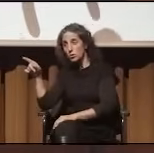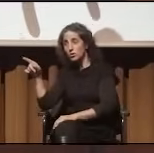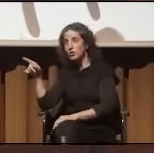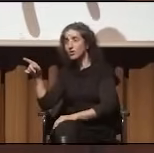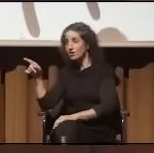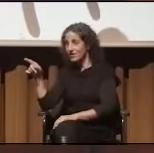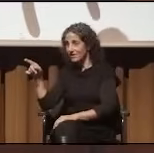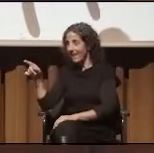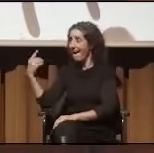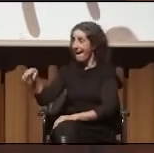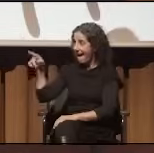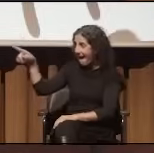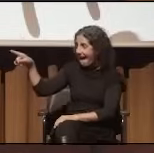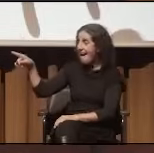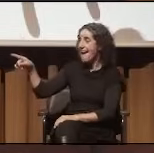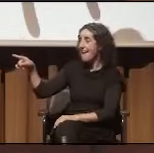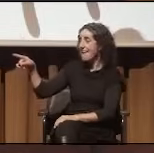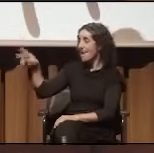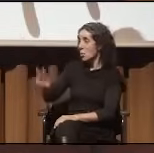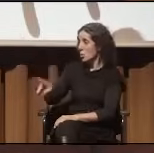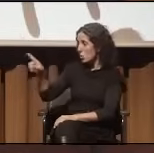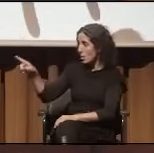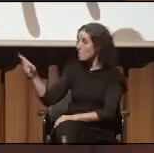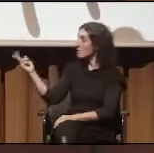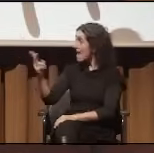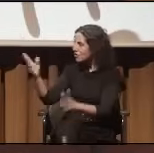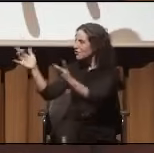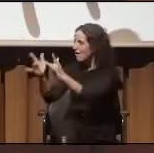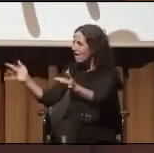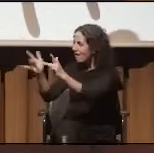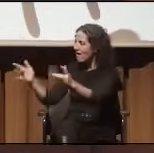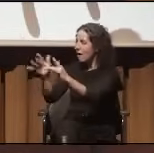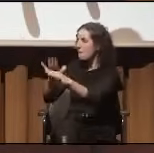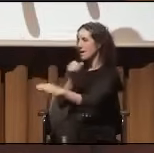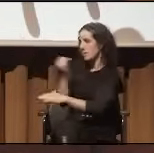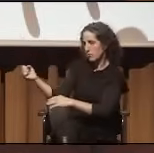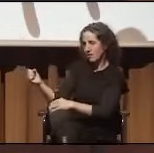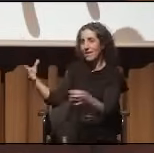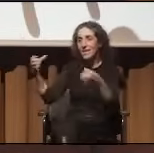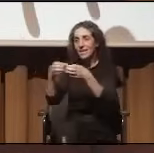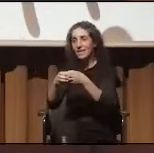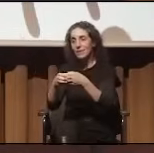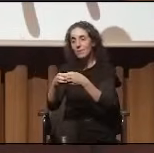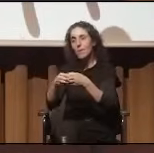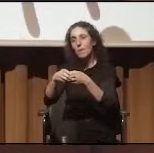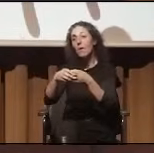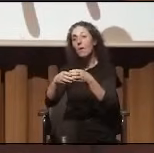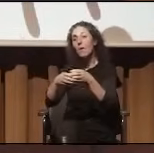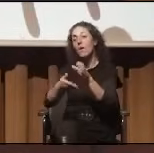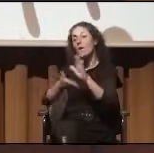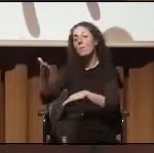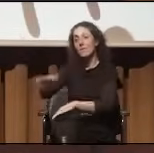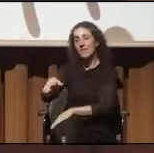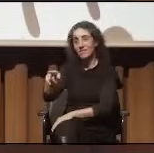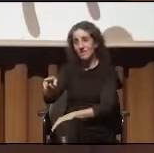con Inés por Zoom, eso no se ve, apoyando a Inés. El equipo de paliativos de Montevideo estaba yendo a ver de su casa